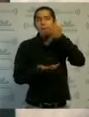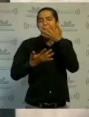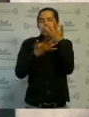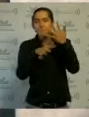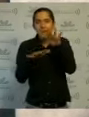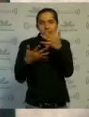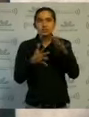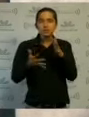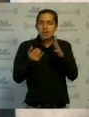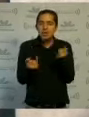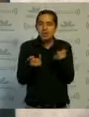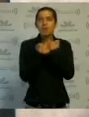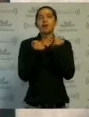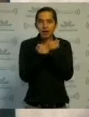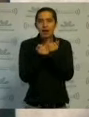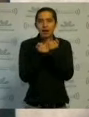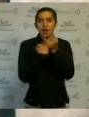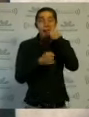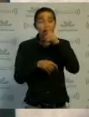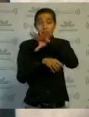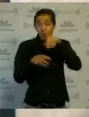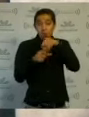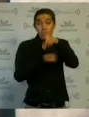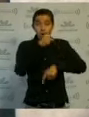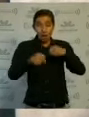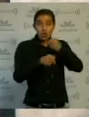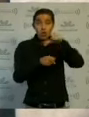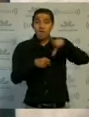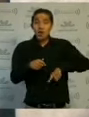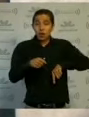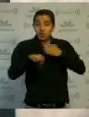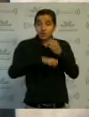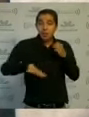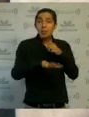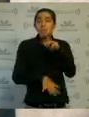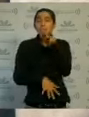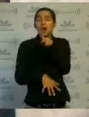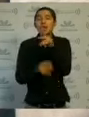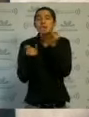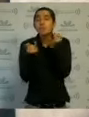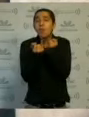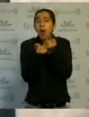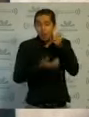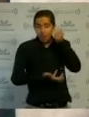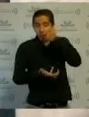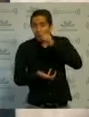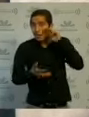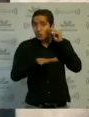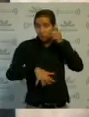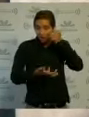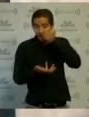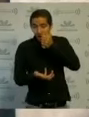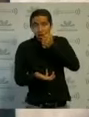presupuesto que tenemos para todo el año como gobierno estatal. De ese tamaño también es